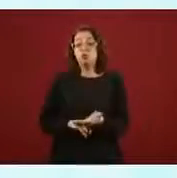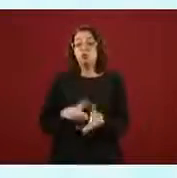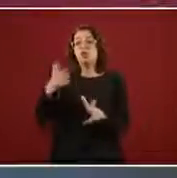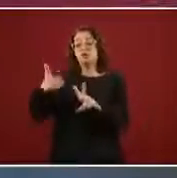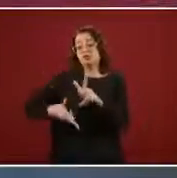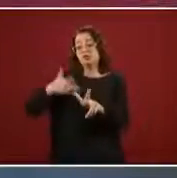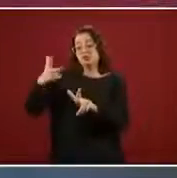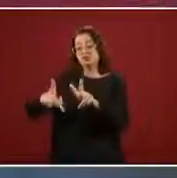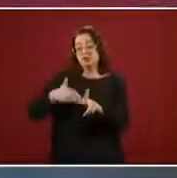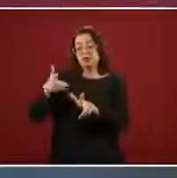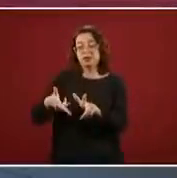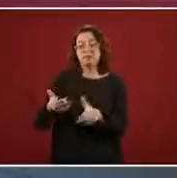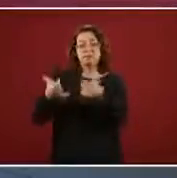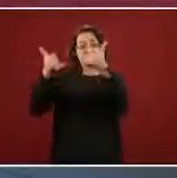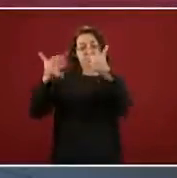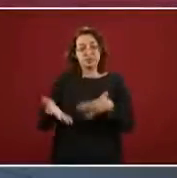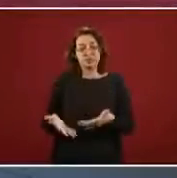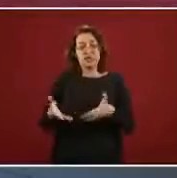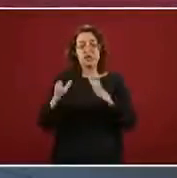Entonces, esta obra